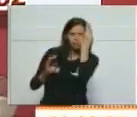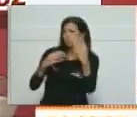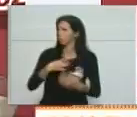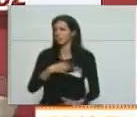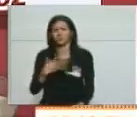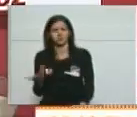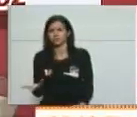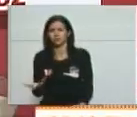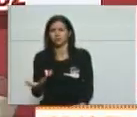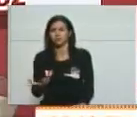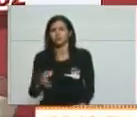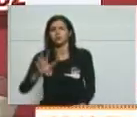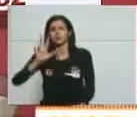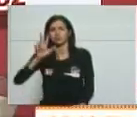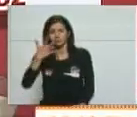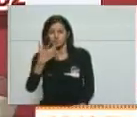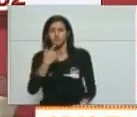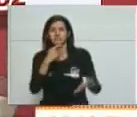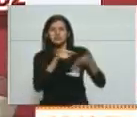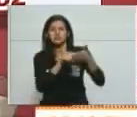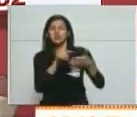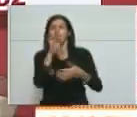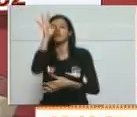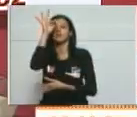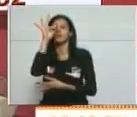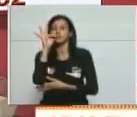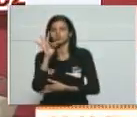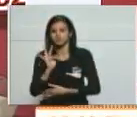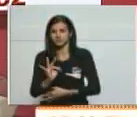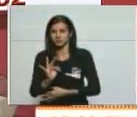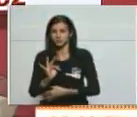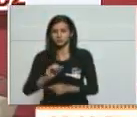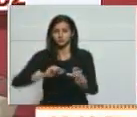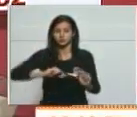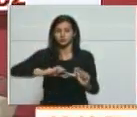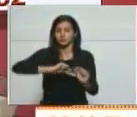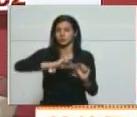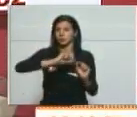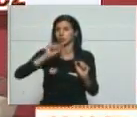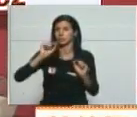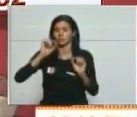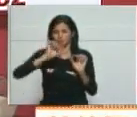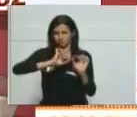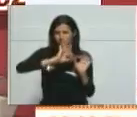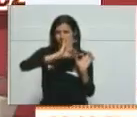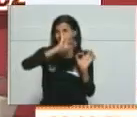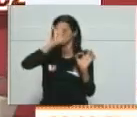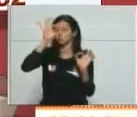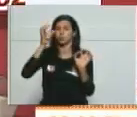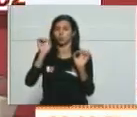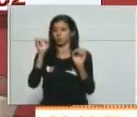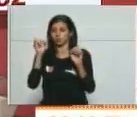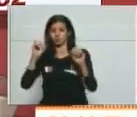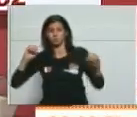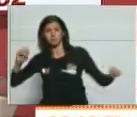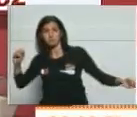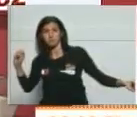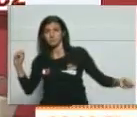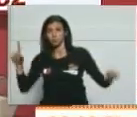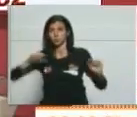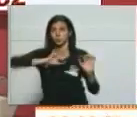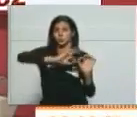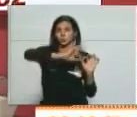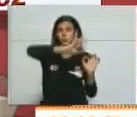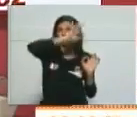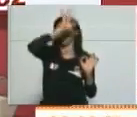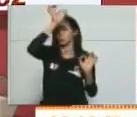Tercero, según la física, la parábola que forma la trayectoria de un objeto cuando es lanzado, generalmente con elevación